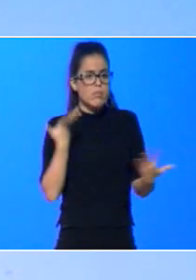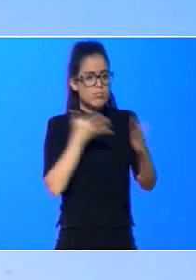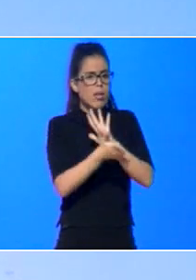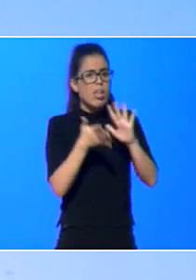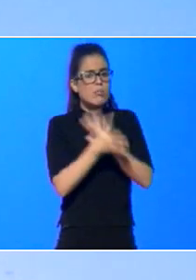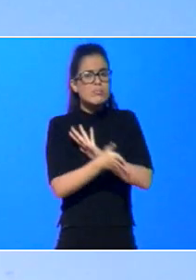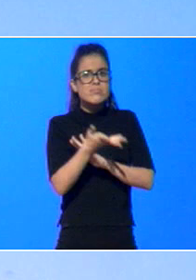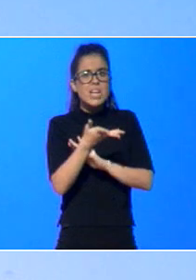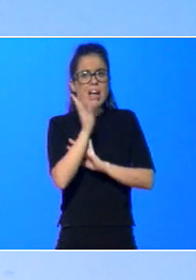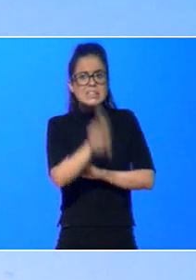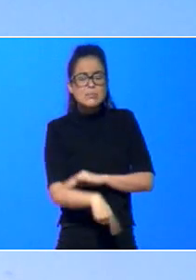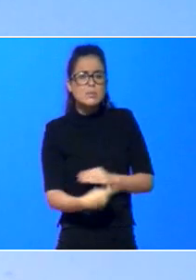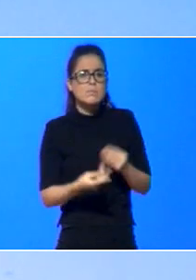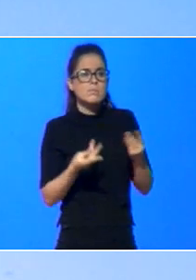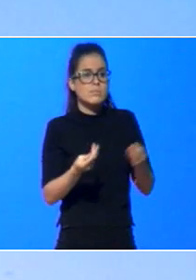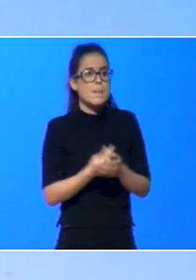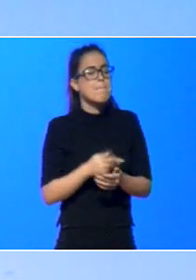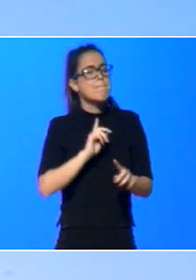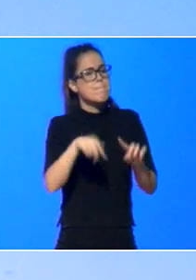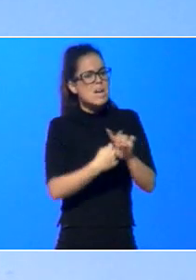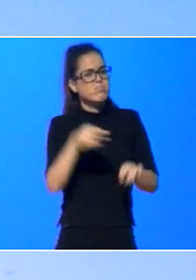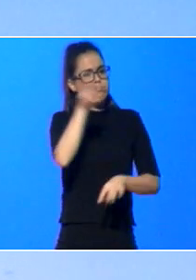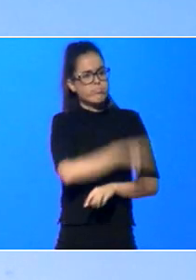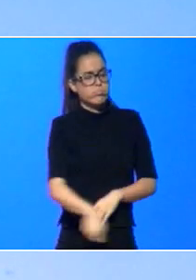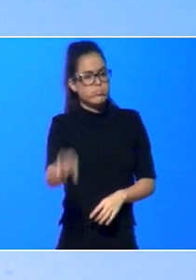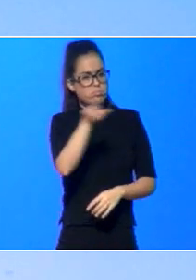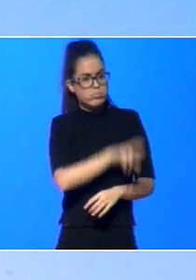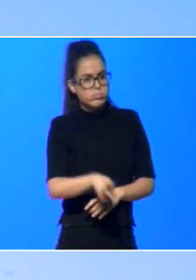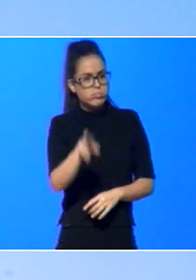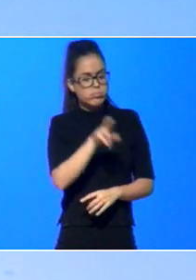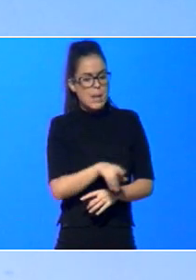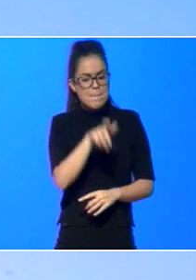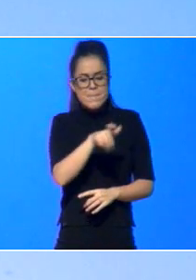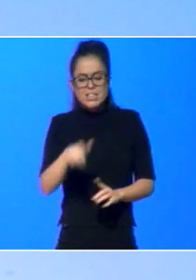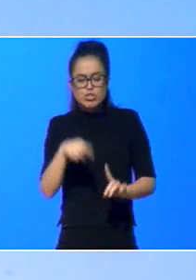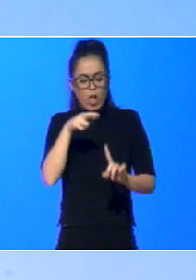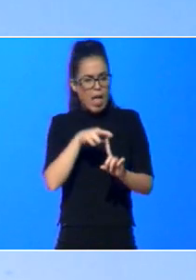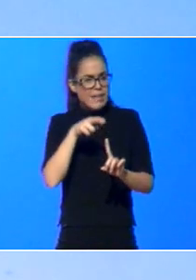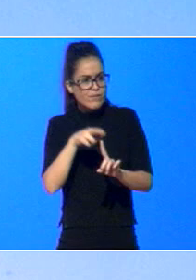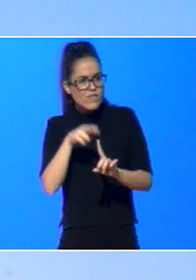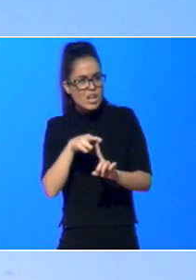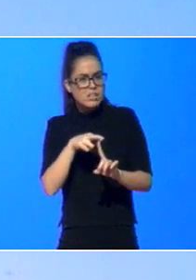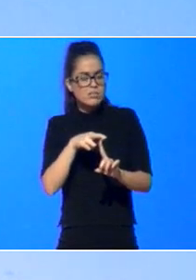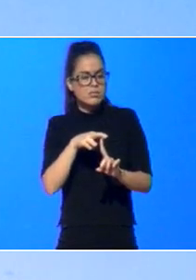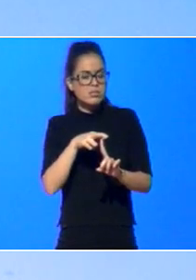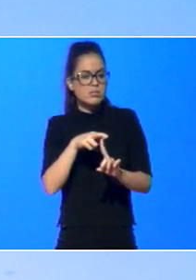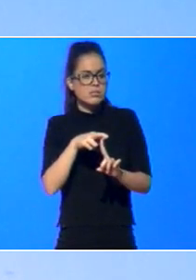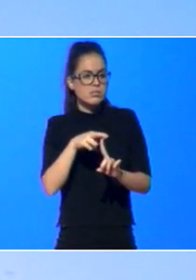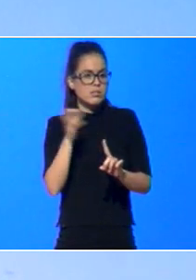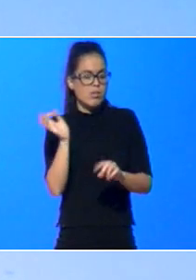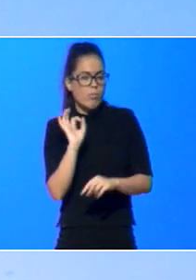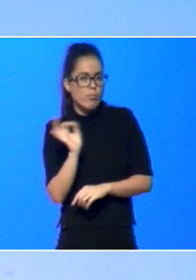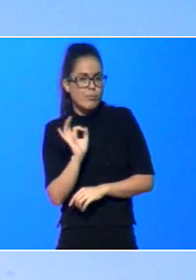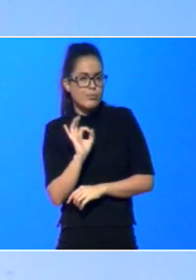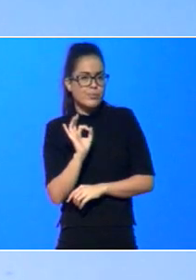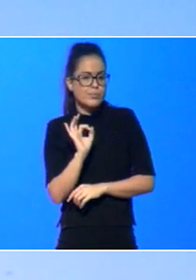y subrayar aquellos referentes aquellos referentes sobre los que se apoya sobre los que